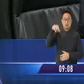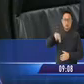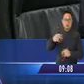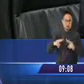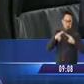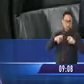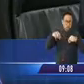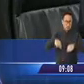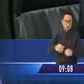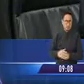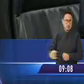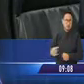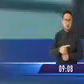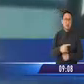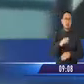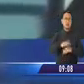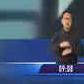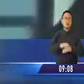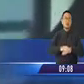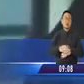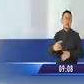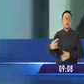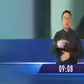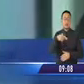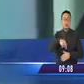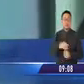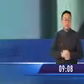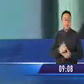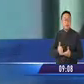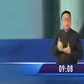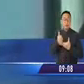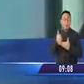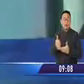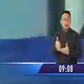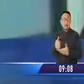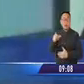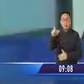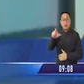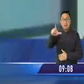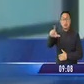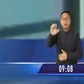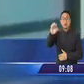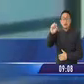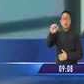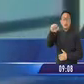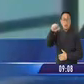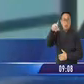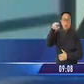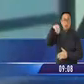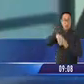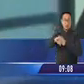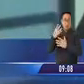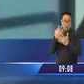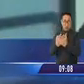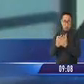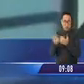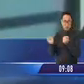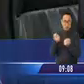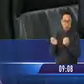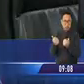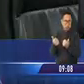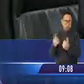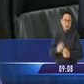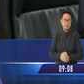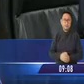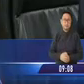investigado en este caso por presuntamente haber facilitado el accionar delictivo de Norero en la cárcel de Cotopaxi.